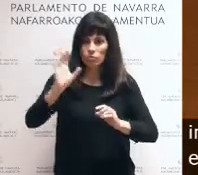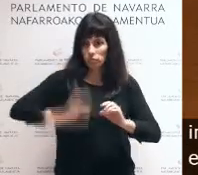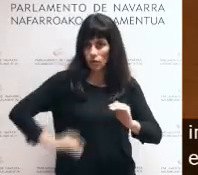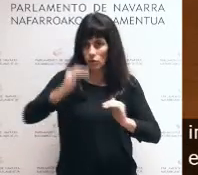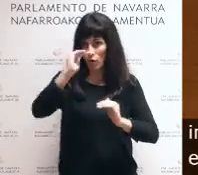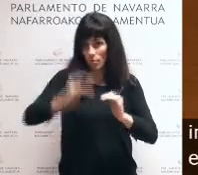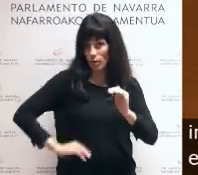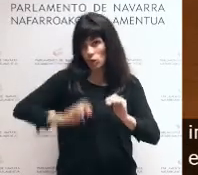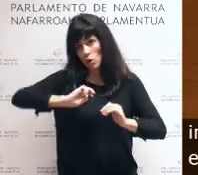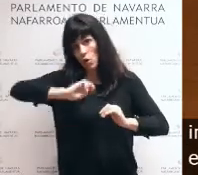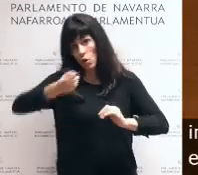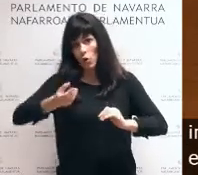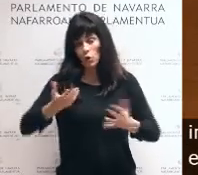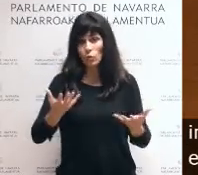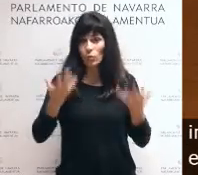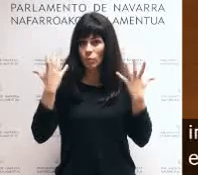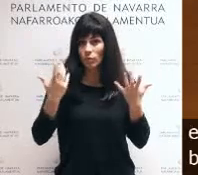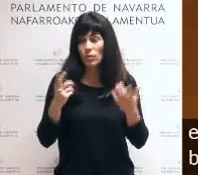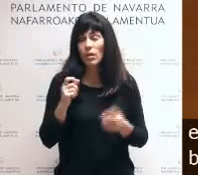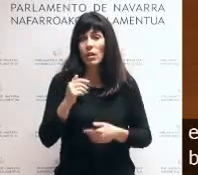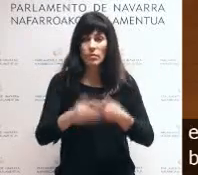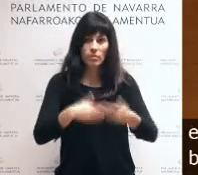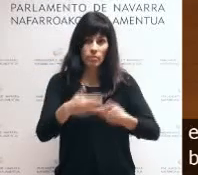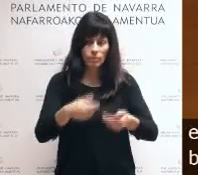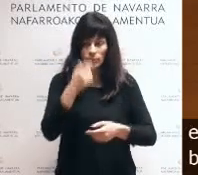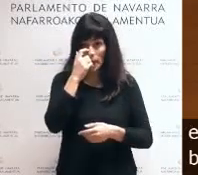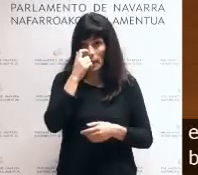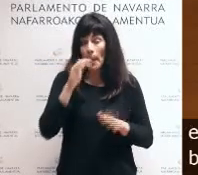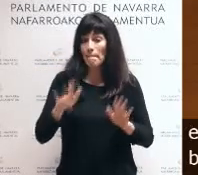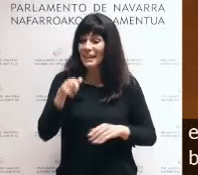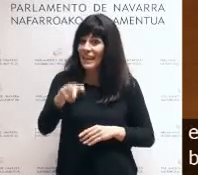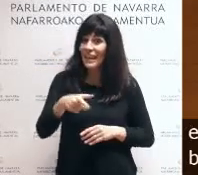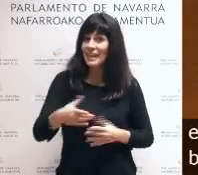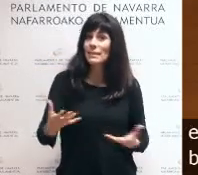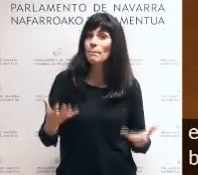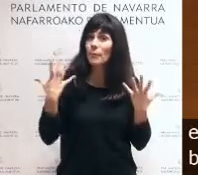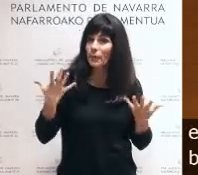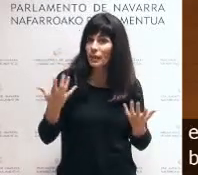posibles beneficiarios y así sucesivamente. Lo que pasa es que ese beneficio es tan mínimo